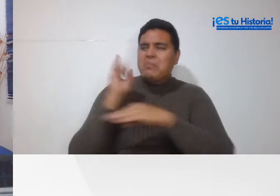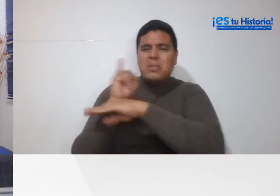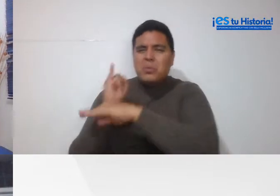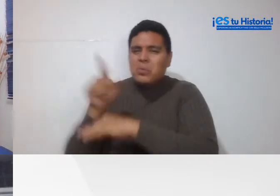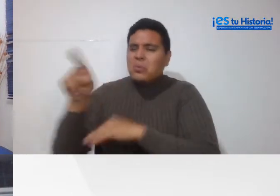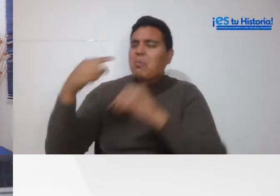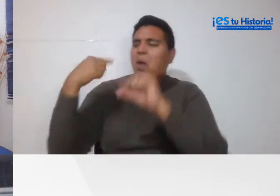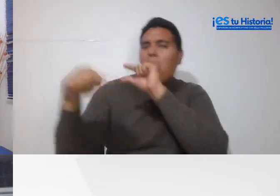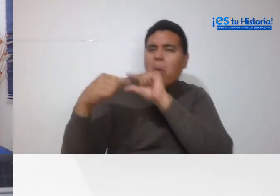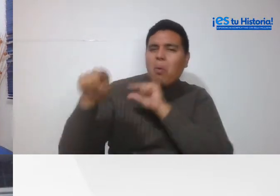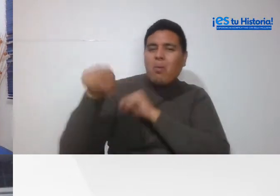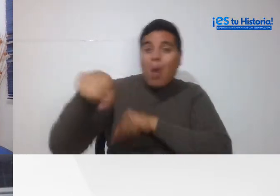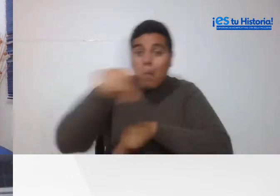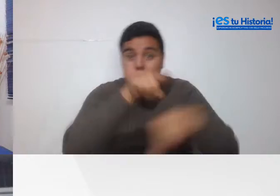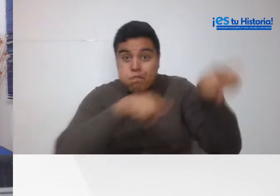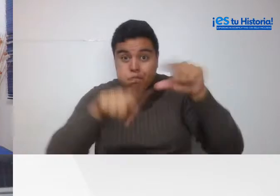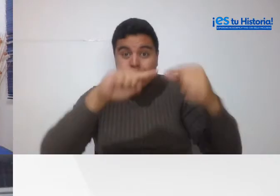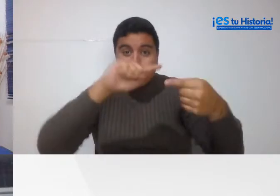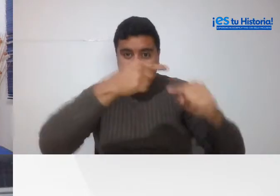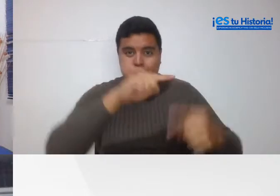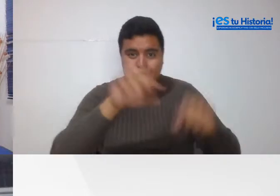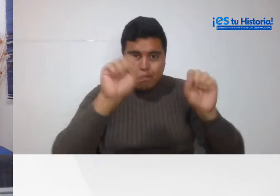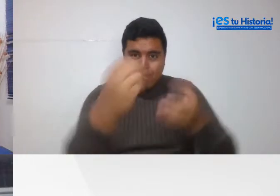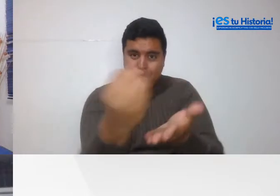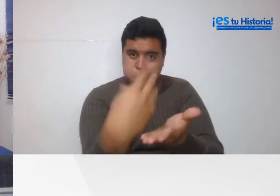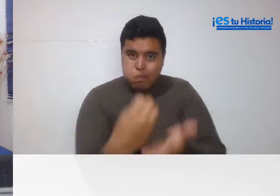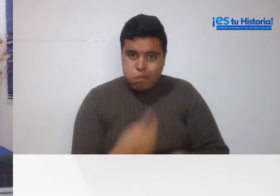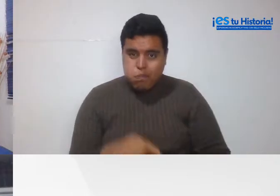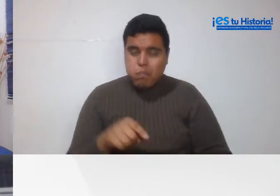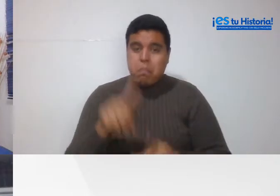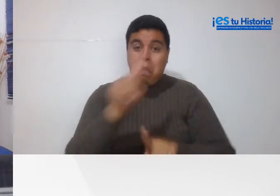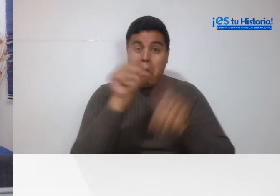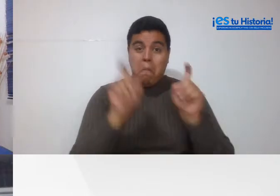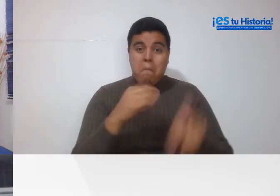web, algo de la institución donde podamos conocer algo más.